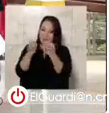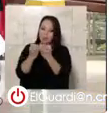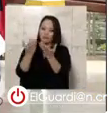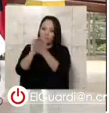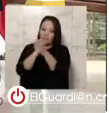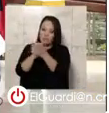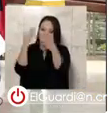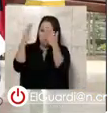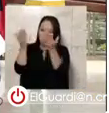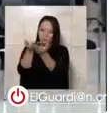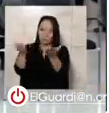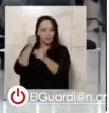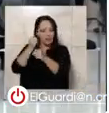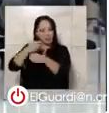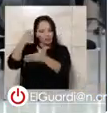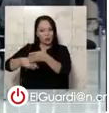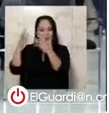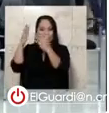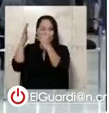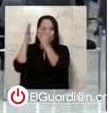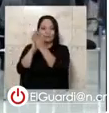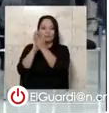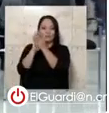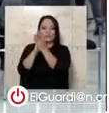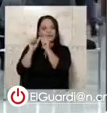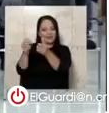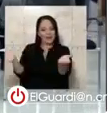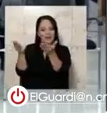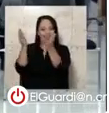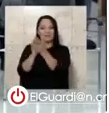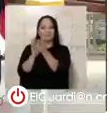ellos. Yo sé que están Gracias, trabajando señor muy presidente. duro. Y sigan adelante, por favor.